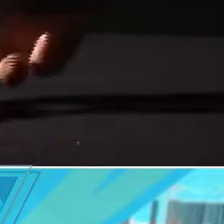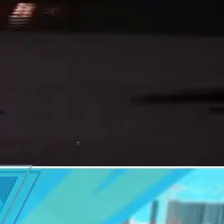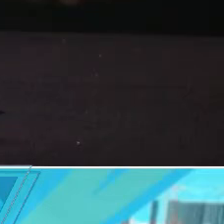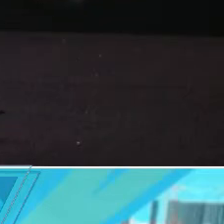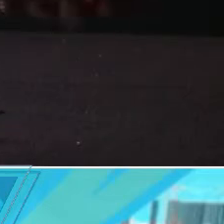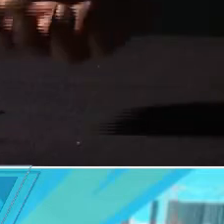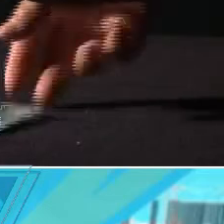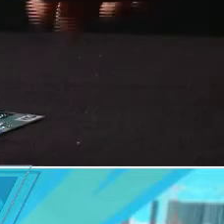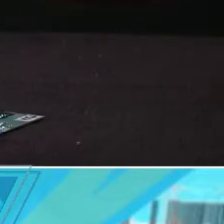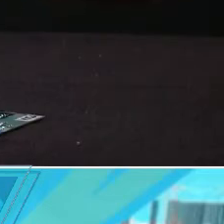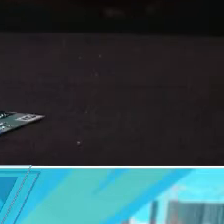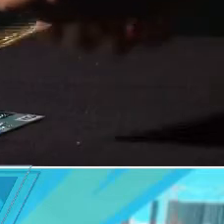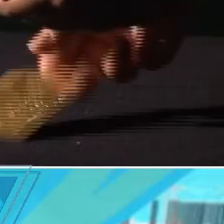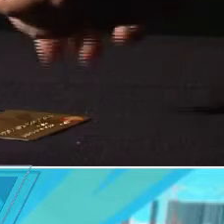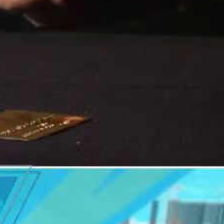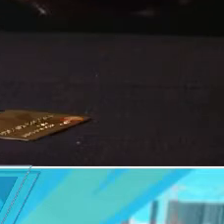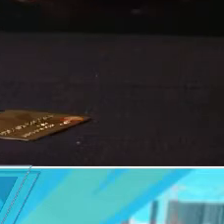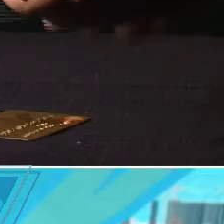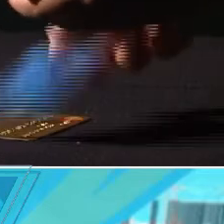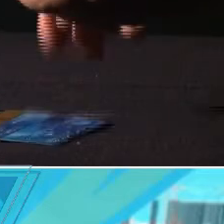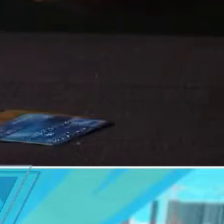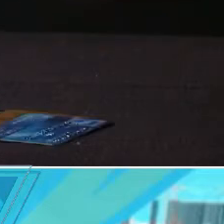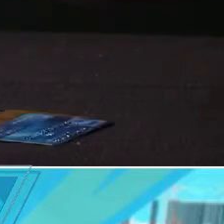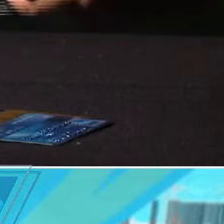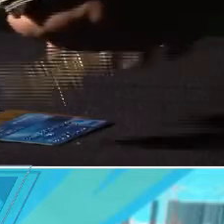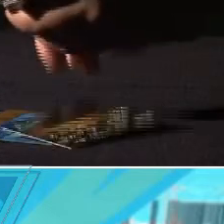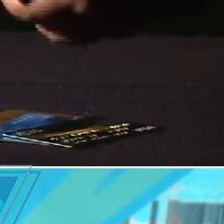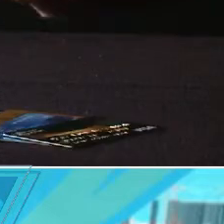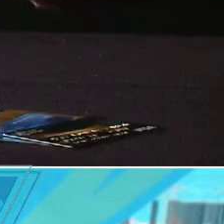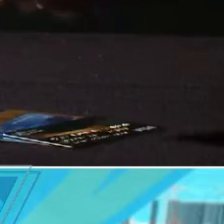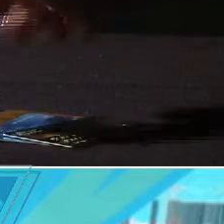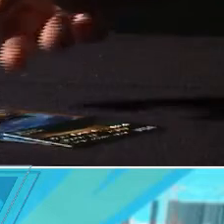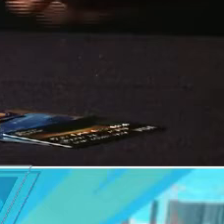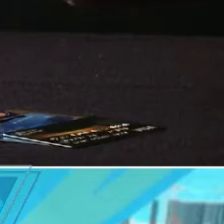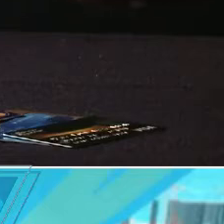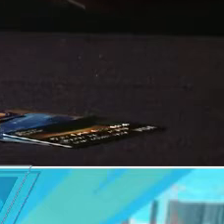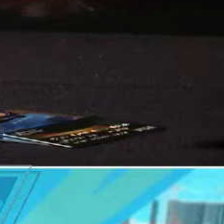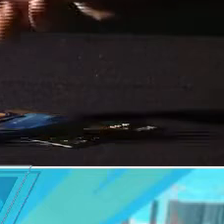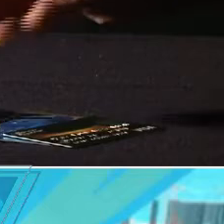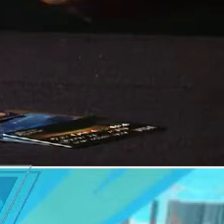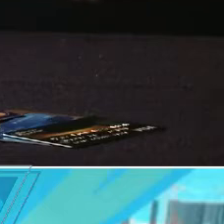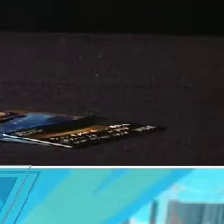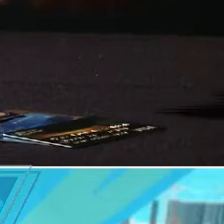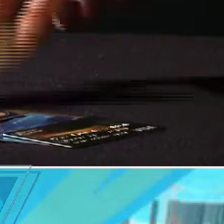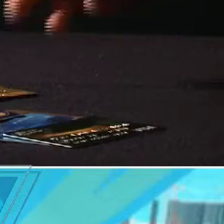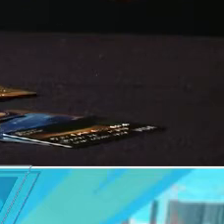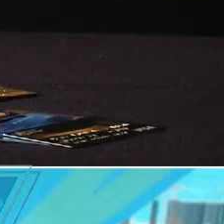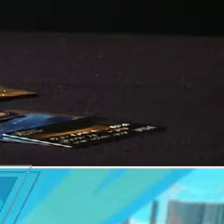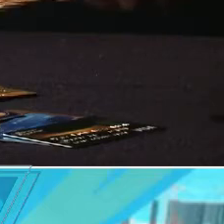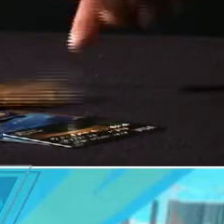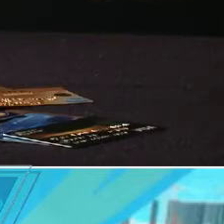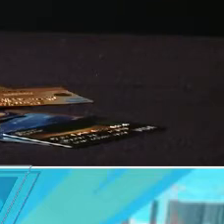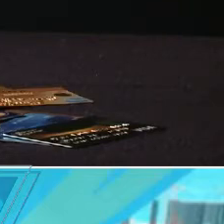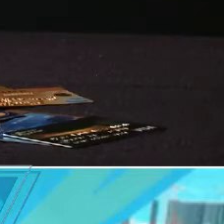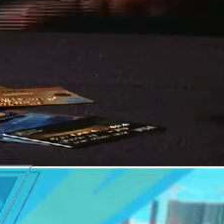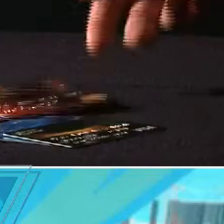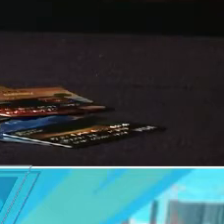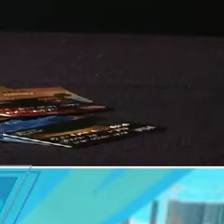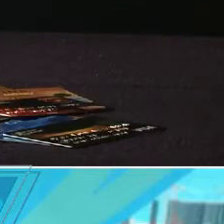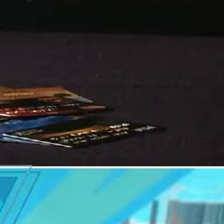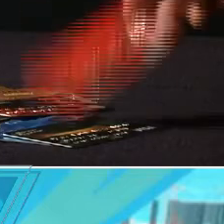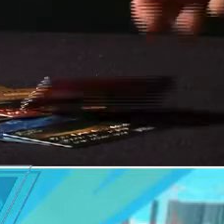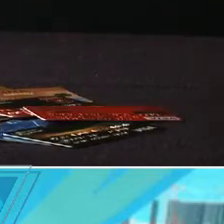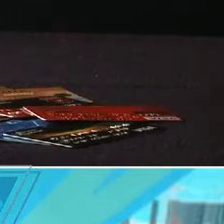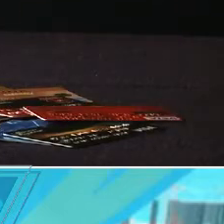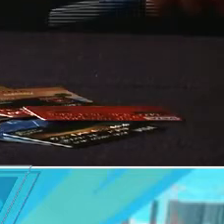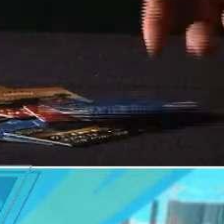todo movimiento que usted haga lo va a hacer con tarjeta de débito, de crédito, y toda esa transacción pues va a estar